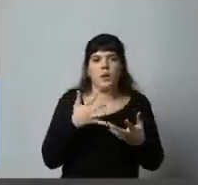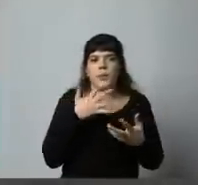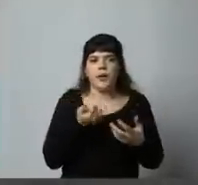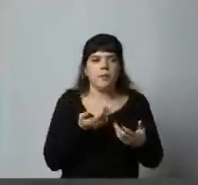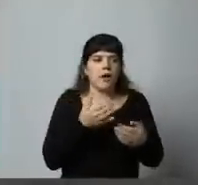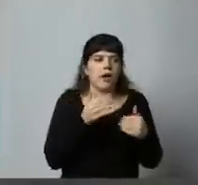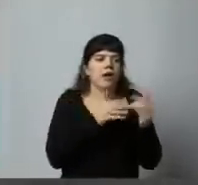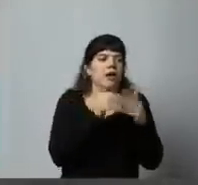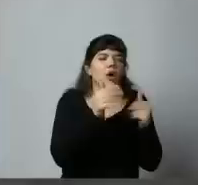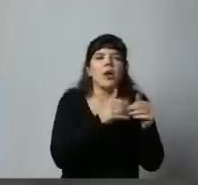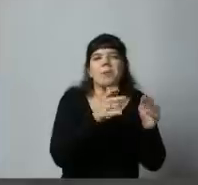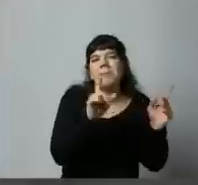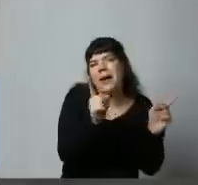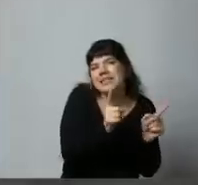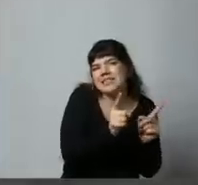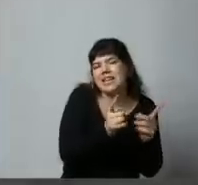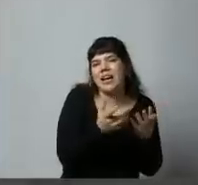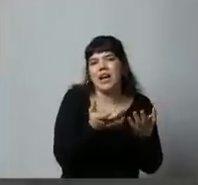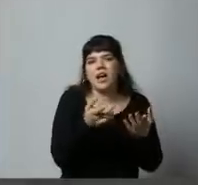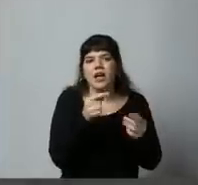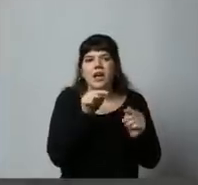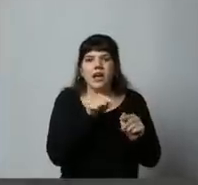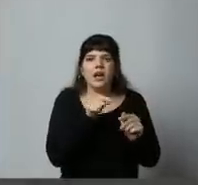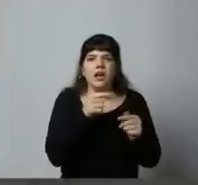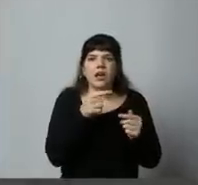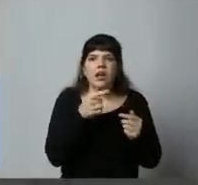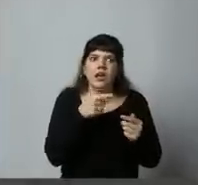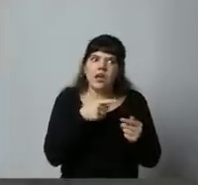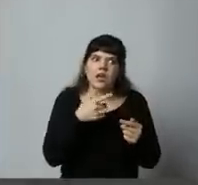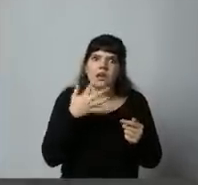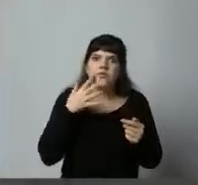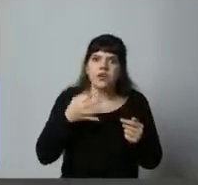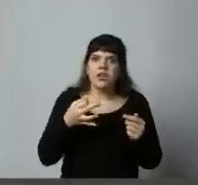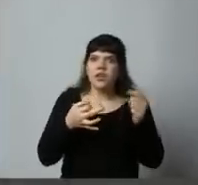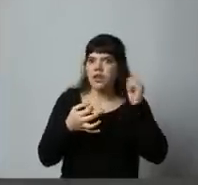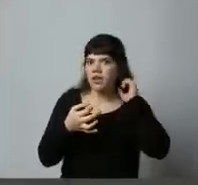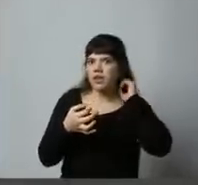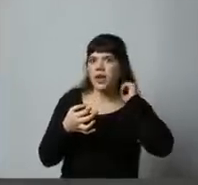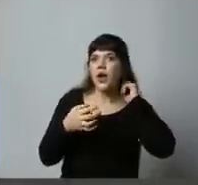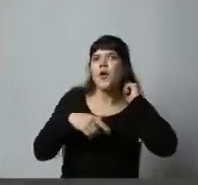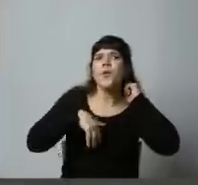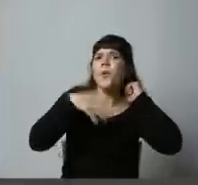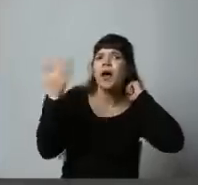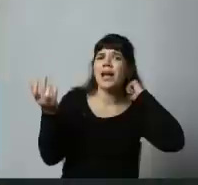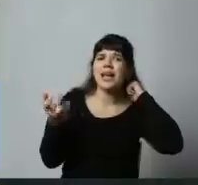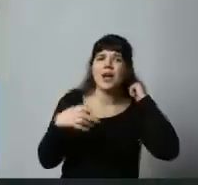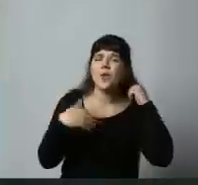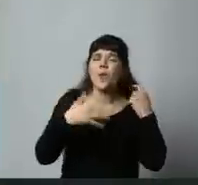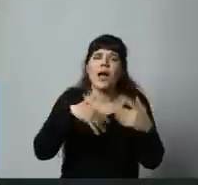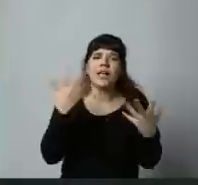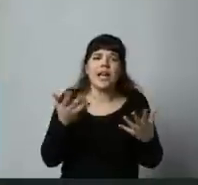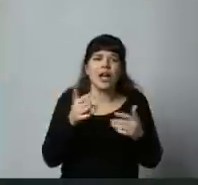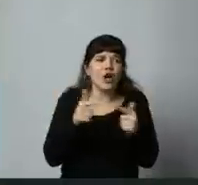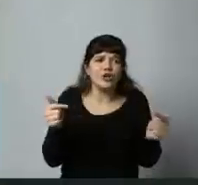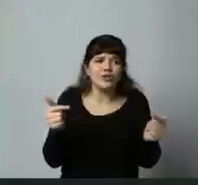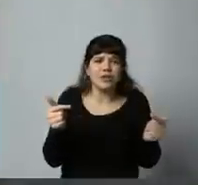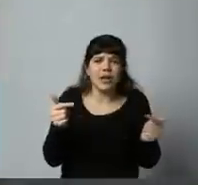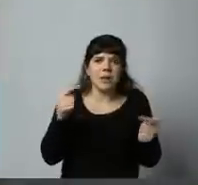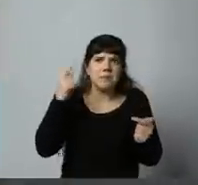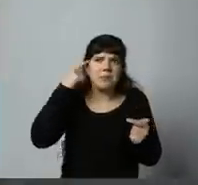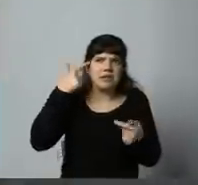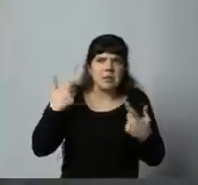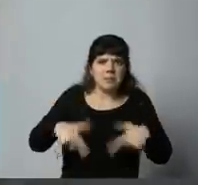menores eh Es decir clar cl cualquier cosa que tocas ahí Cos el ministro piensa que le